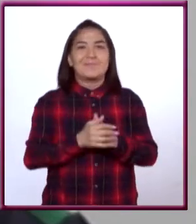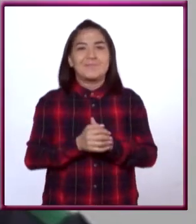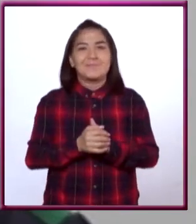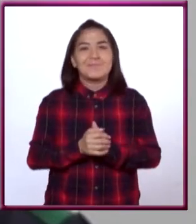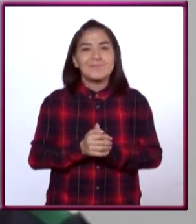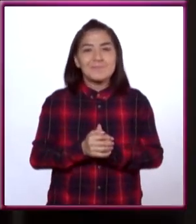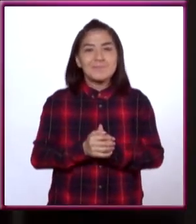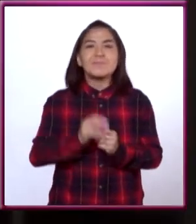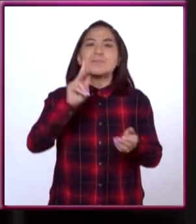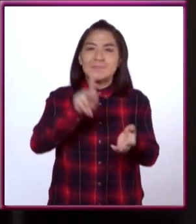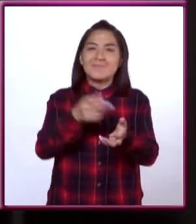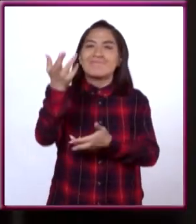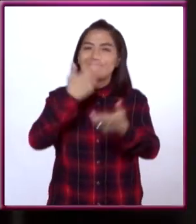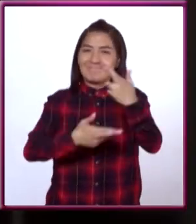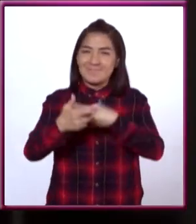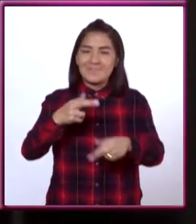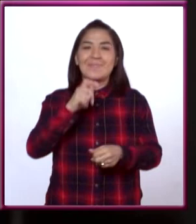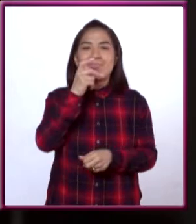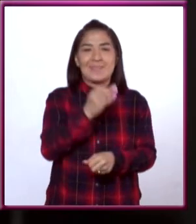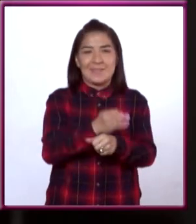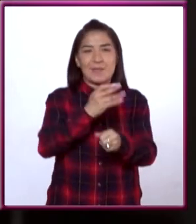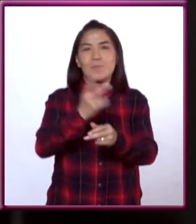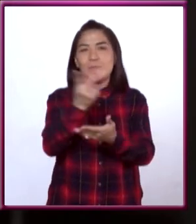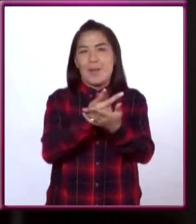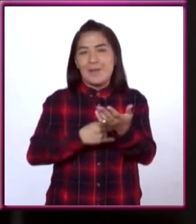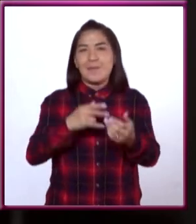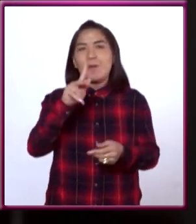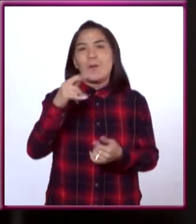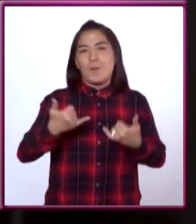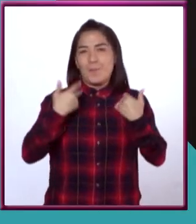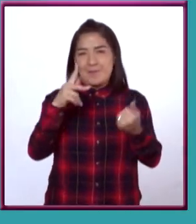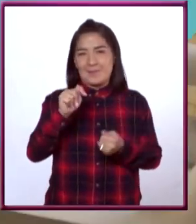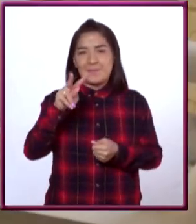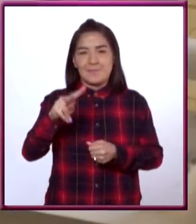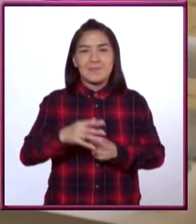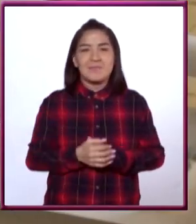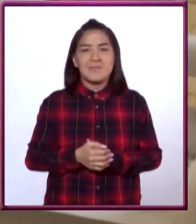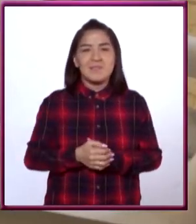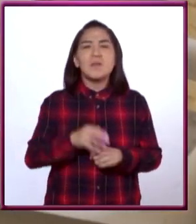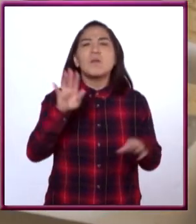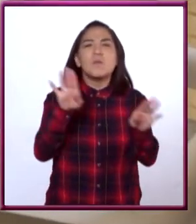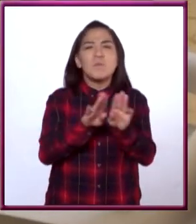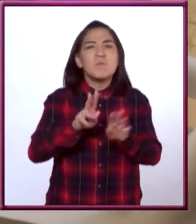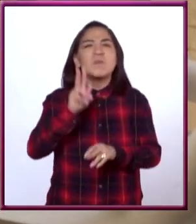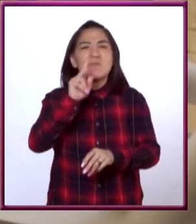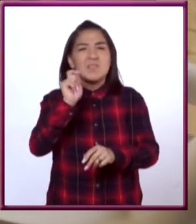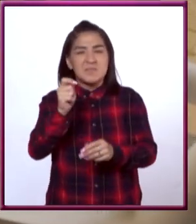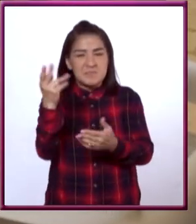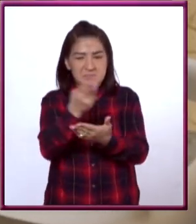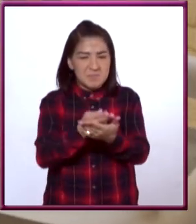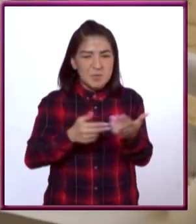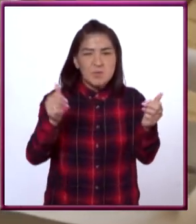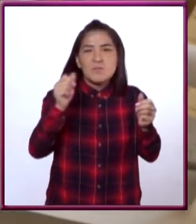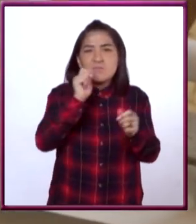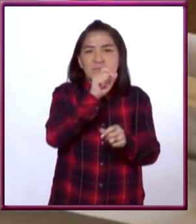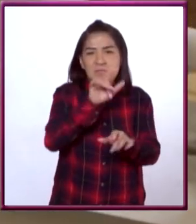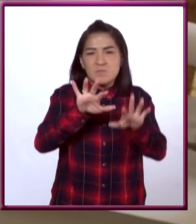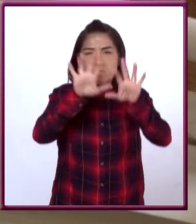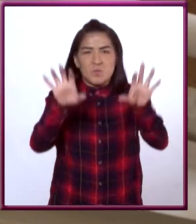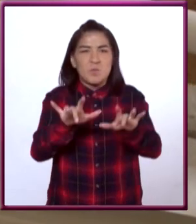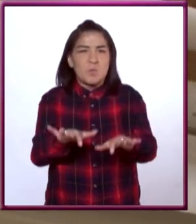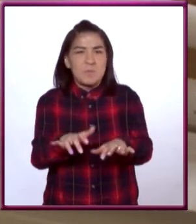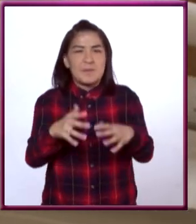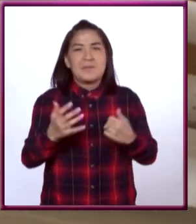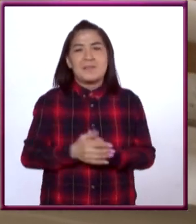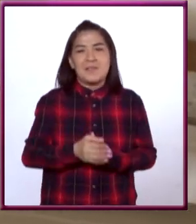gracias a ustedes. Y volvemos con el programa en esto que es Jóvenes en TV. ¿Habrá algo que no se pueda diseñar por computadora? No